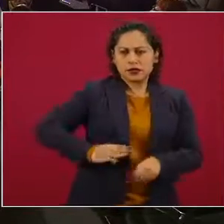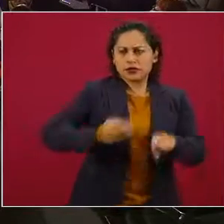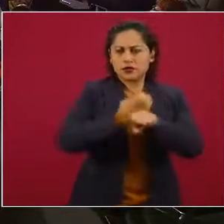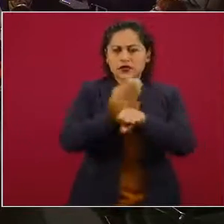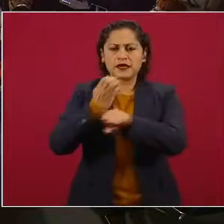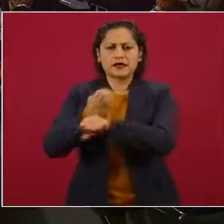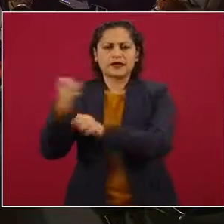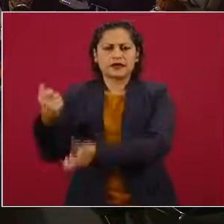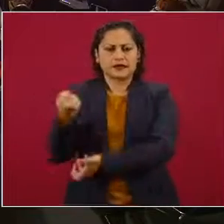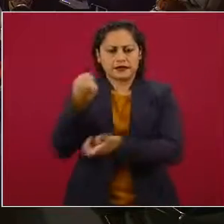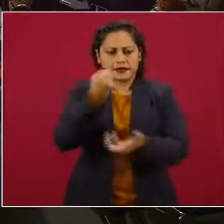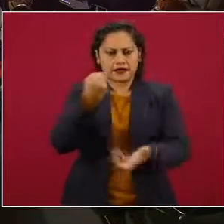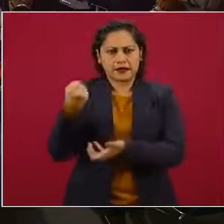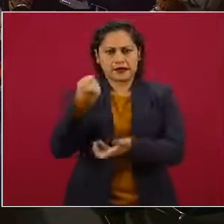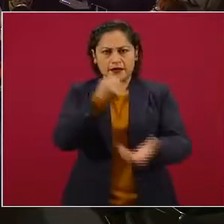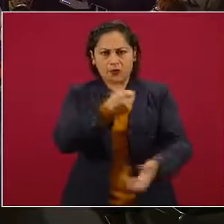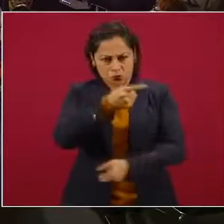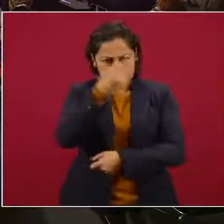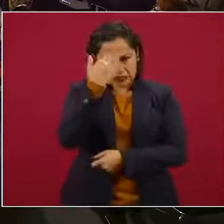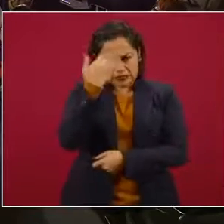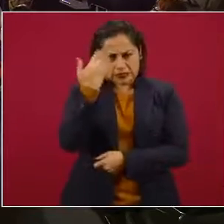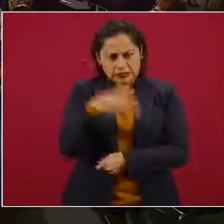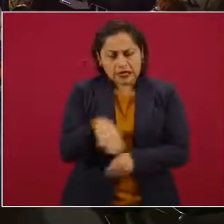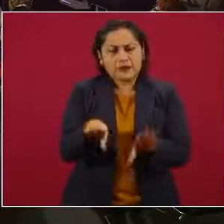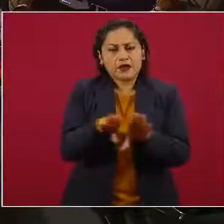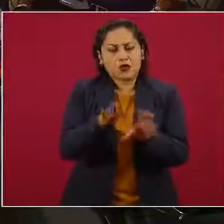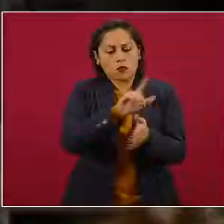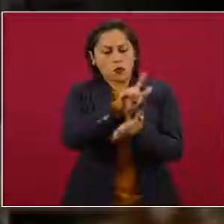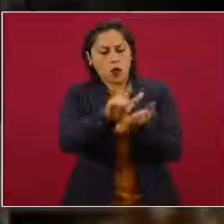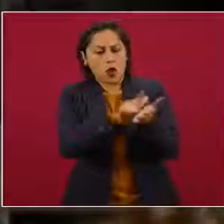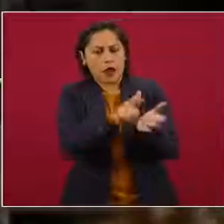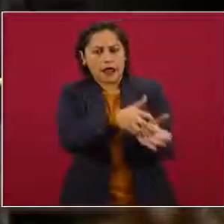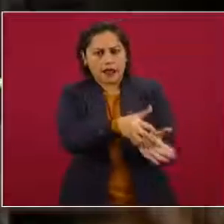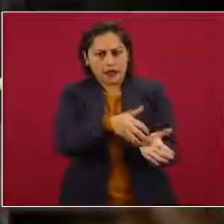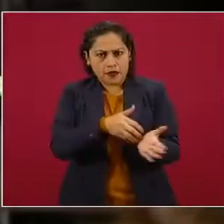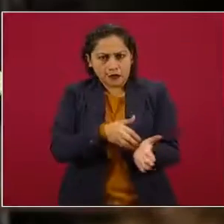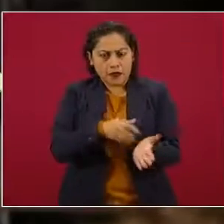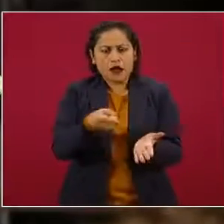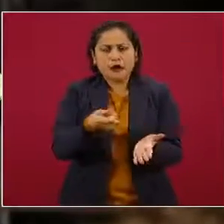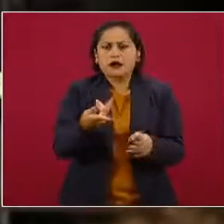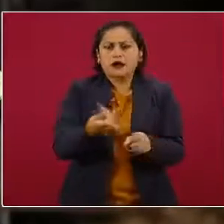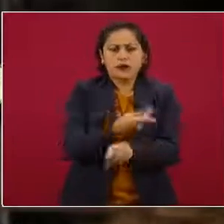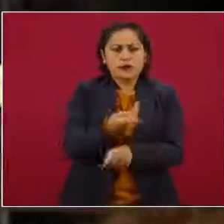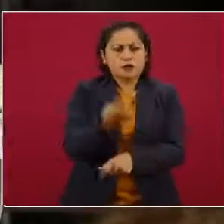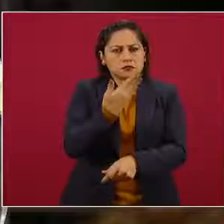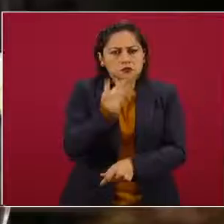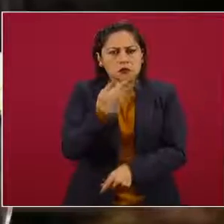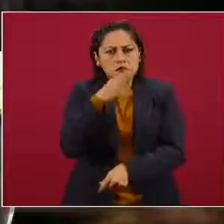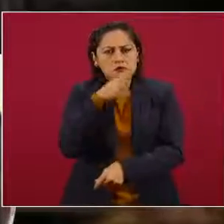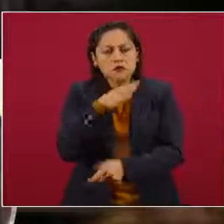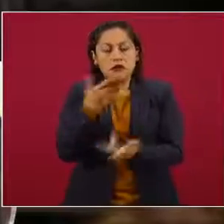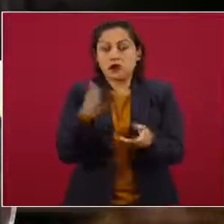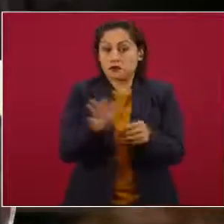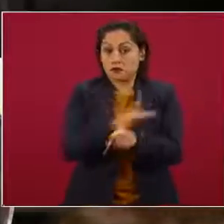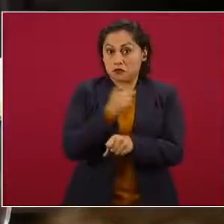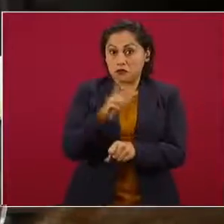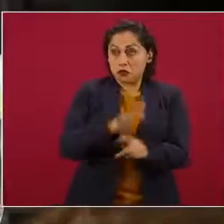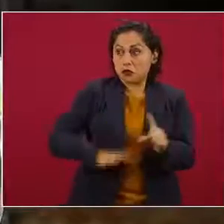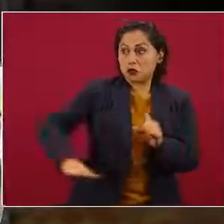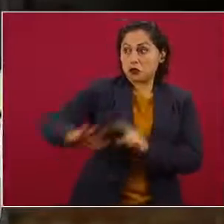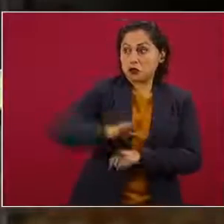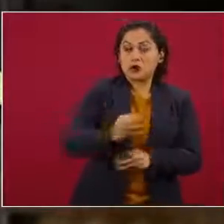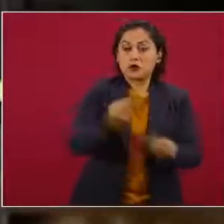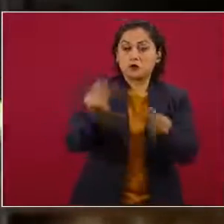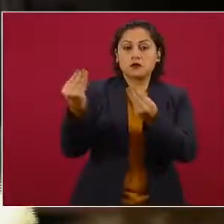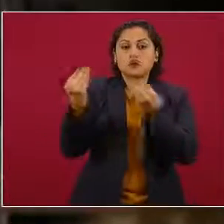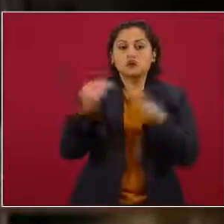usted conocimiento cómo se está aplicando la ley de austeridad y los resultados que se están dando, tomando en cuenta que la mayoría se escuda que la federación